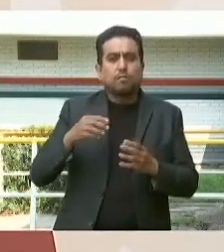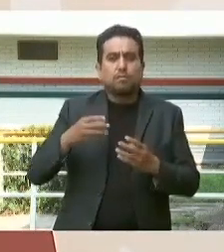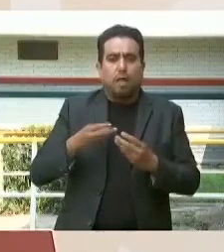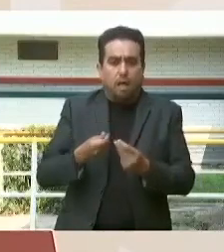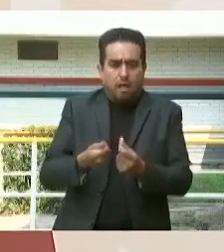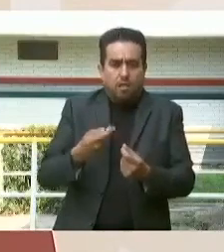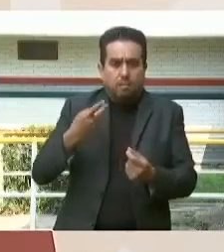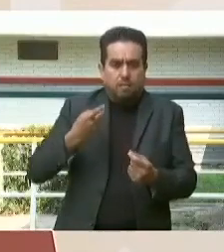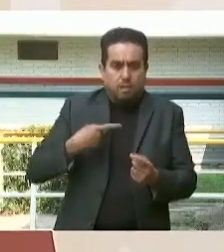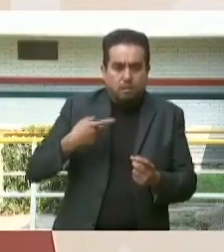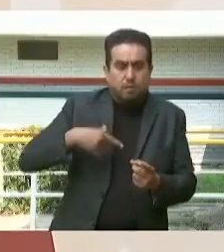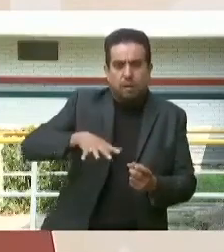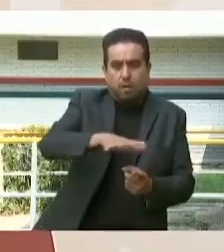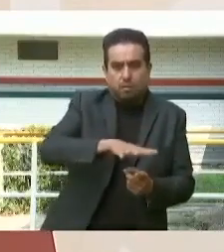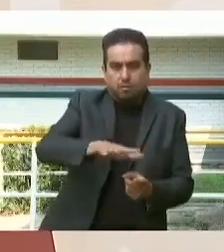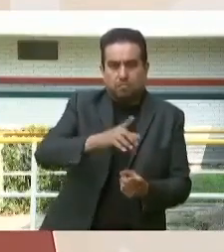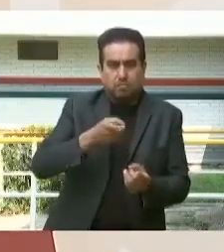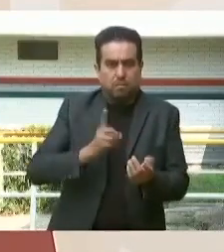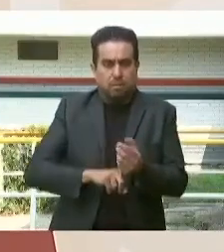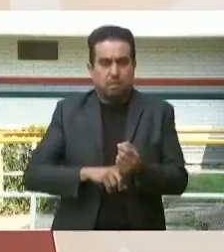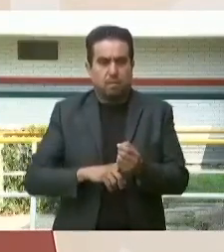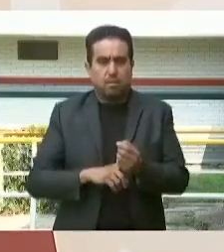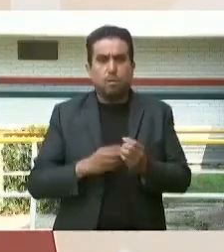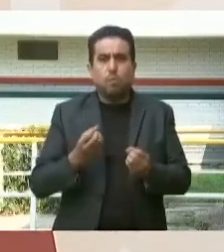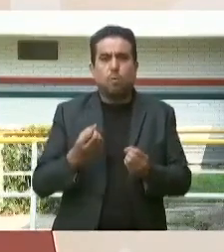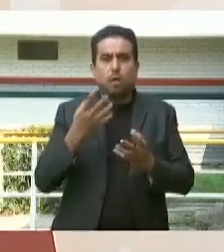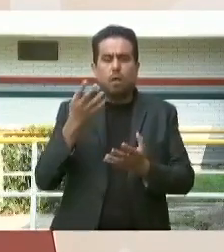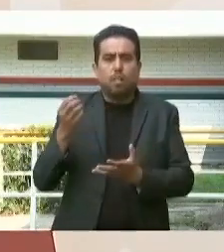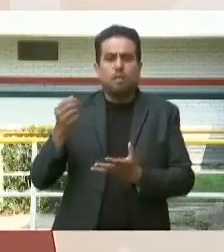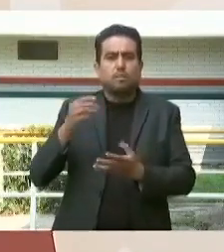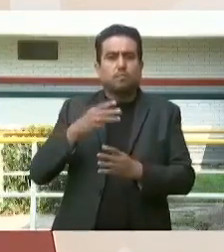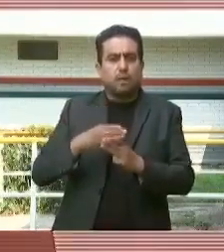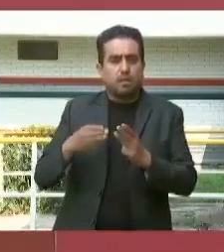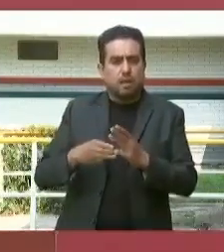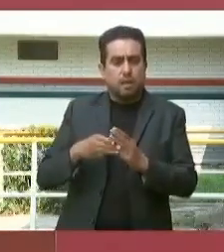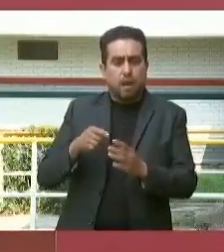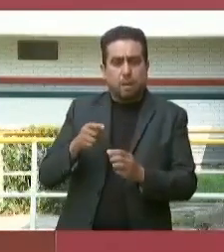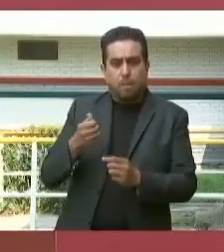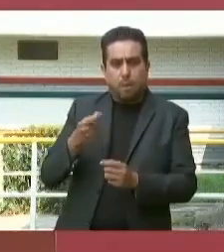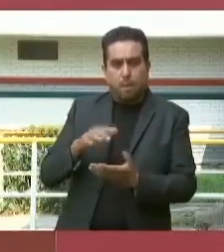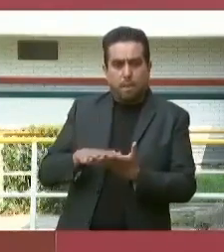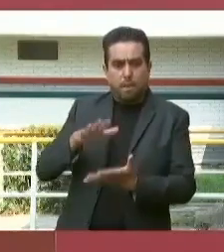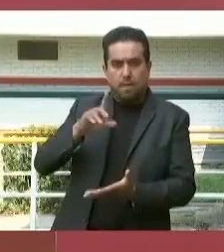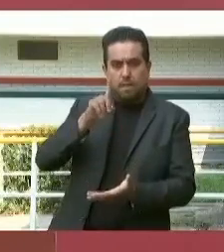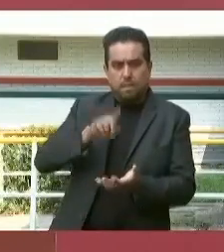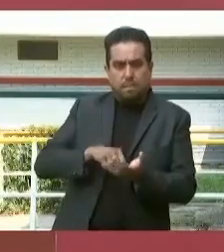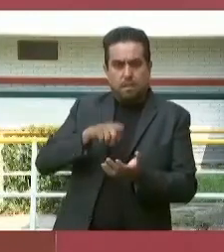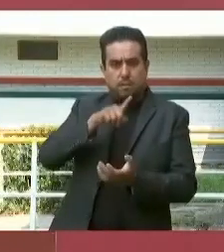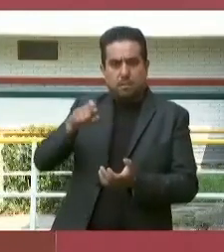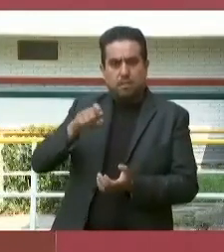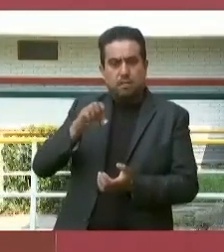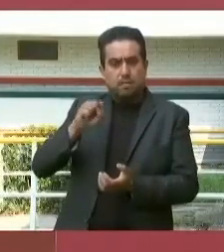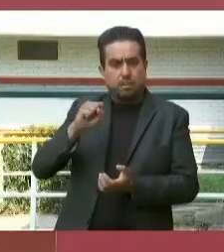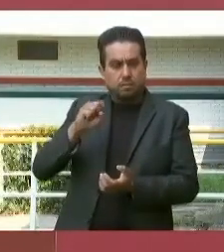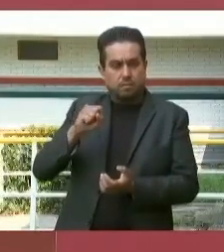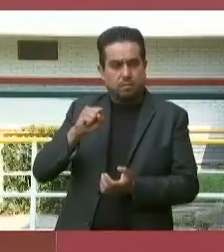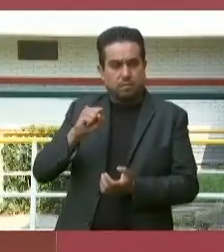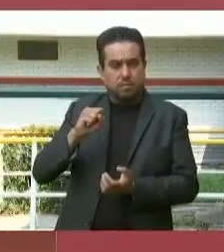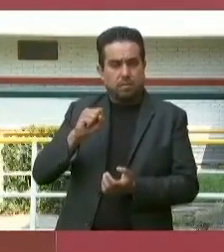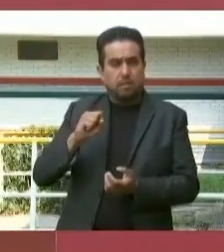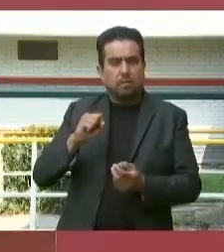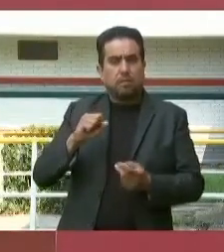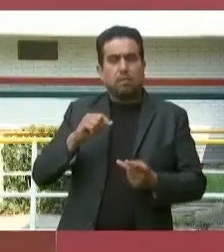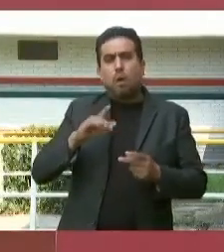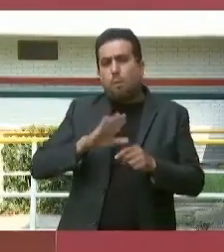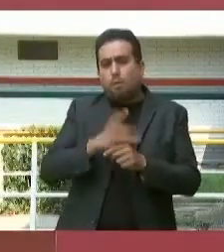nuestro personal transitorio el monto de adquisiciones de materiales aumentó a 1.160 porque